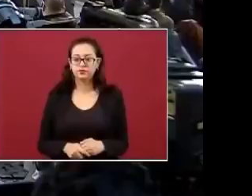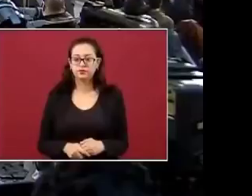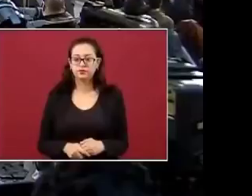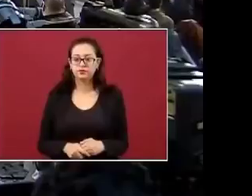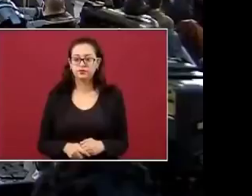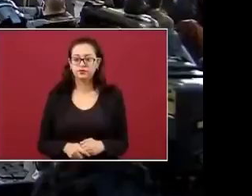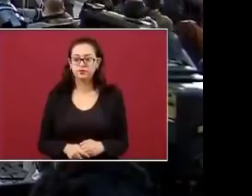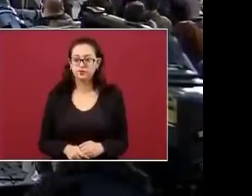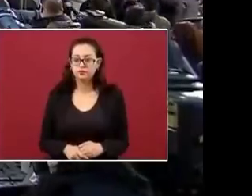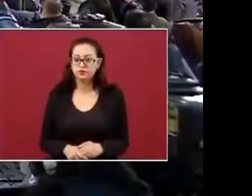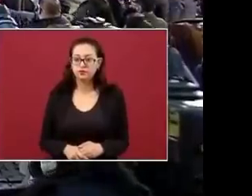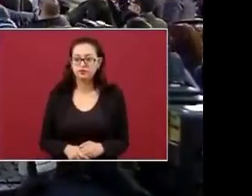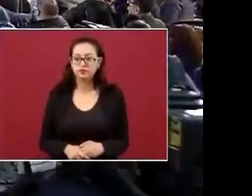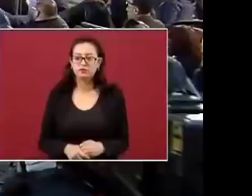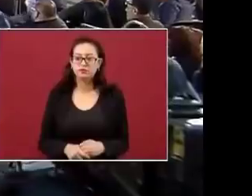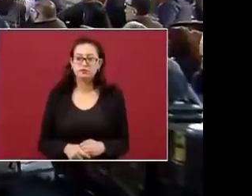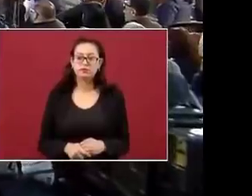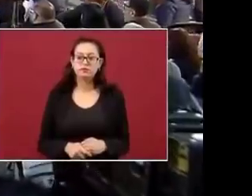Pobrecitos, vamos a verlo.